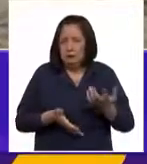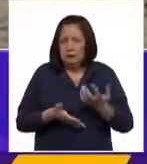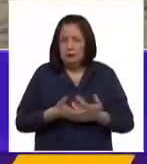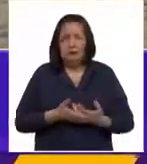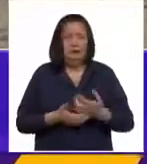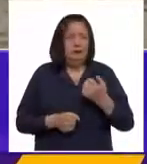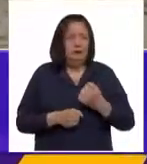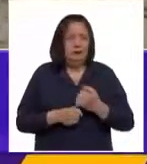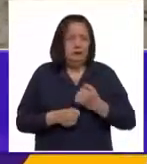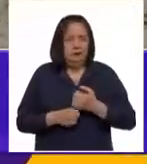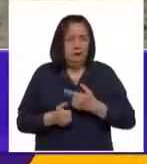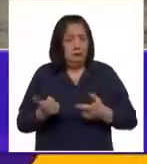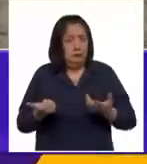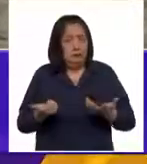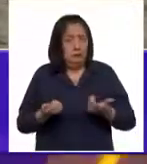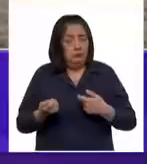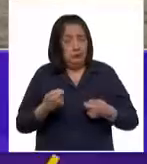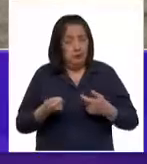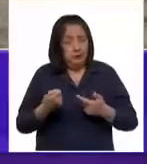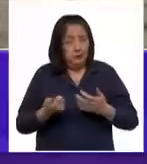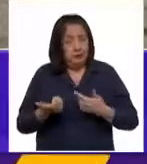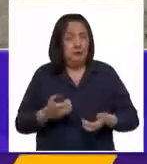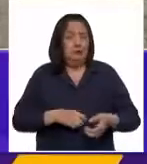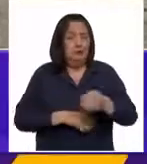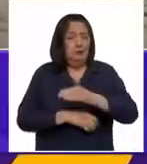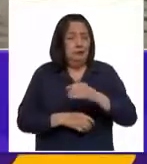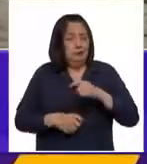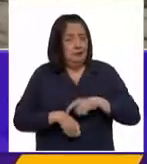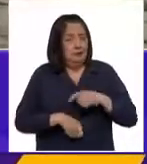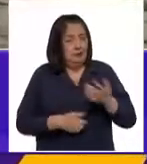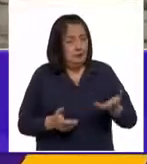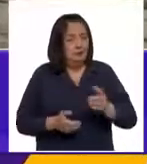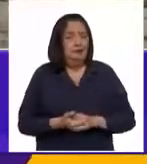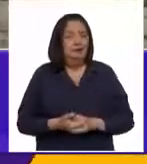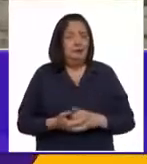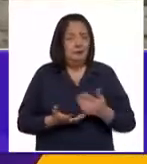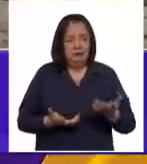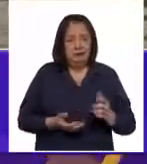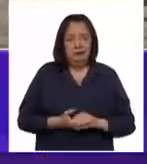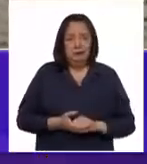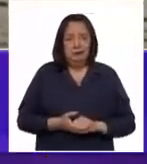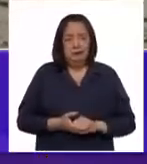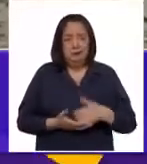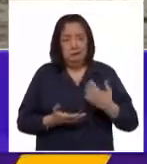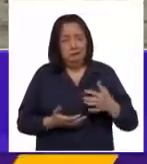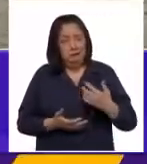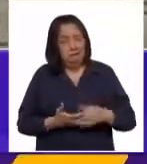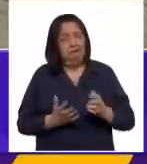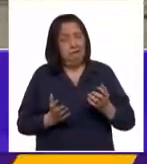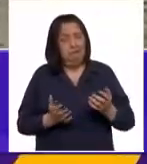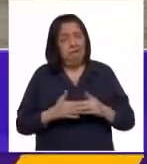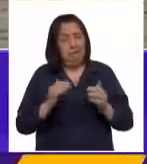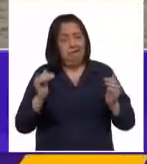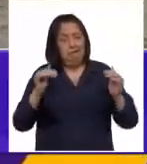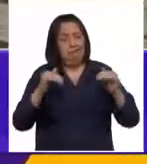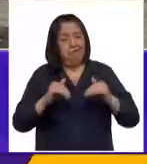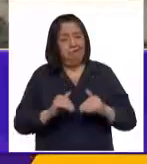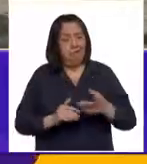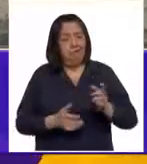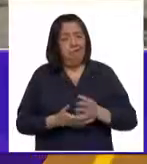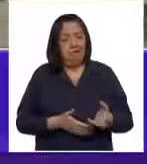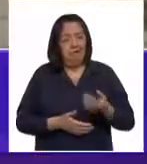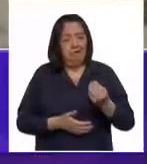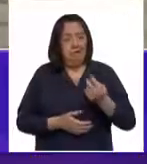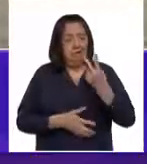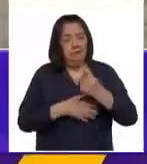económicas que giran sobre esta época del año y que se vieron profundamente golpeados, lamentablemente, por